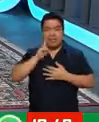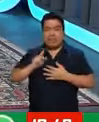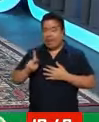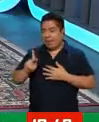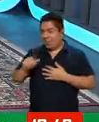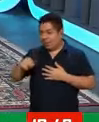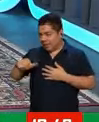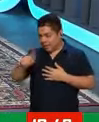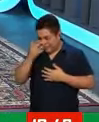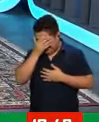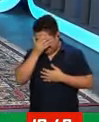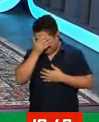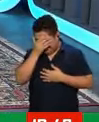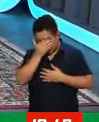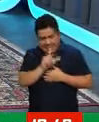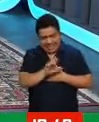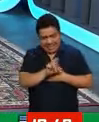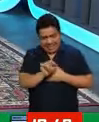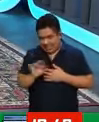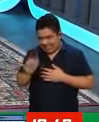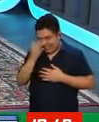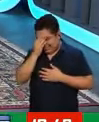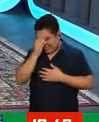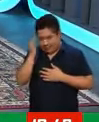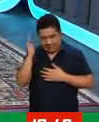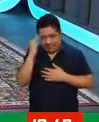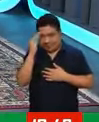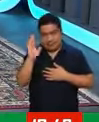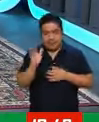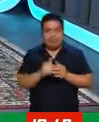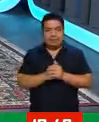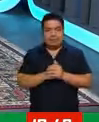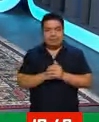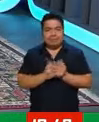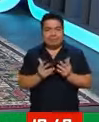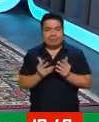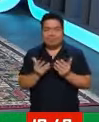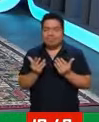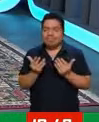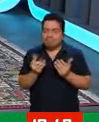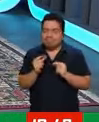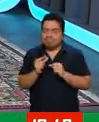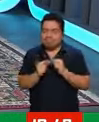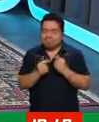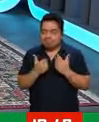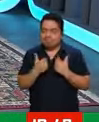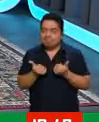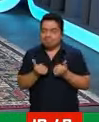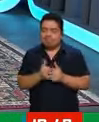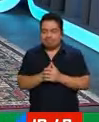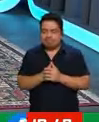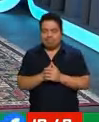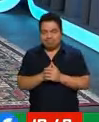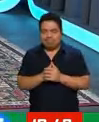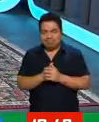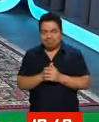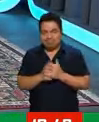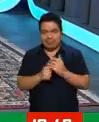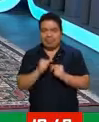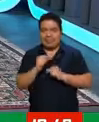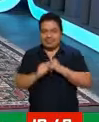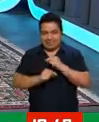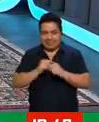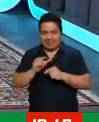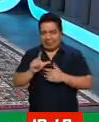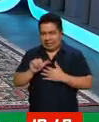de la Tequis. Imagínese usted. Claro. Exacto. Sí. Pero ahí la vas a comprender. Ajá. Perfecto. Ajá. Ahí la va a entender. Va a entender a